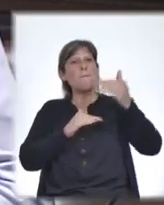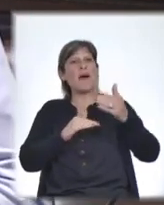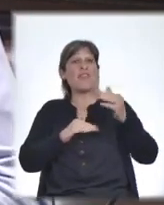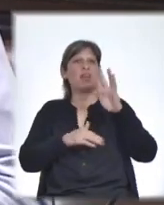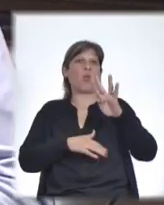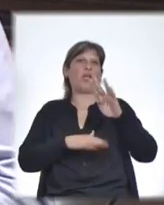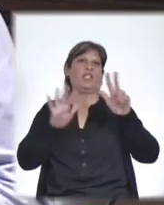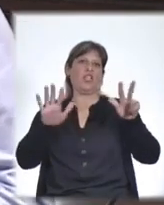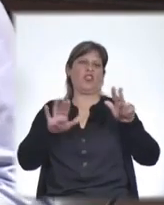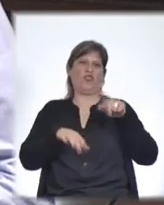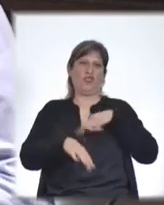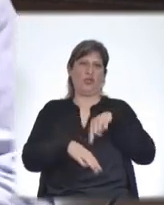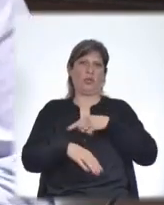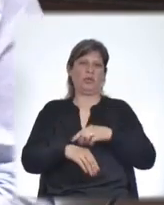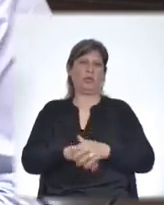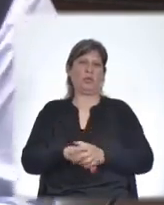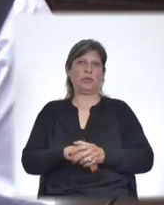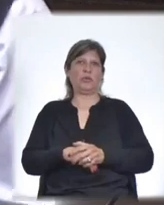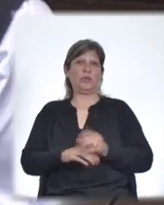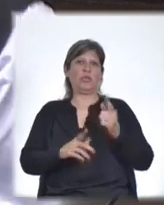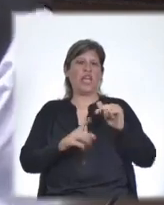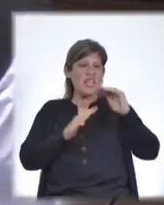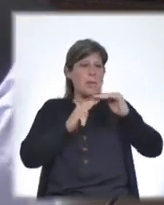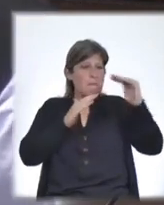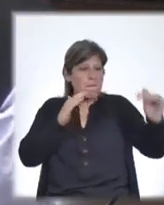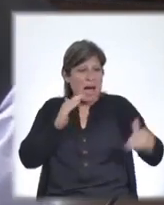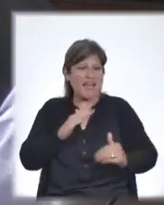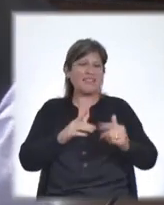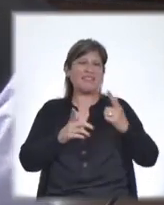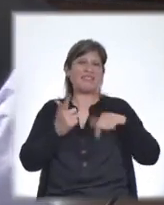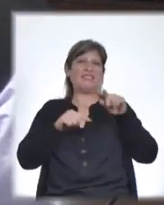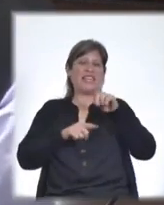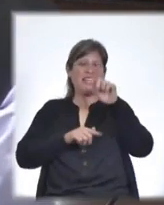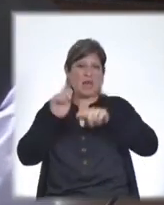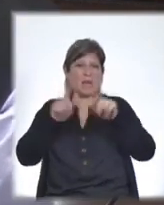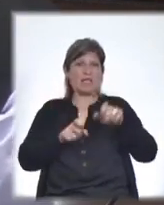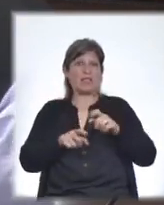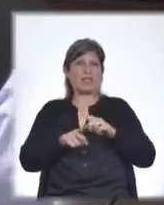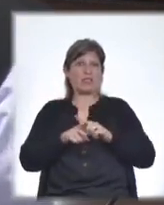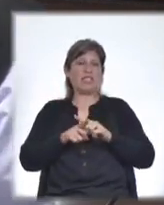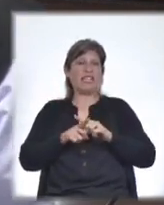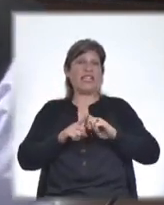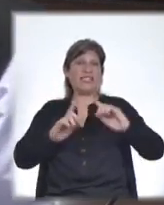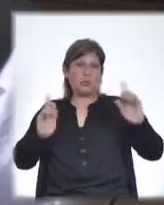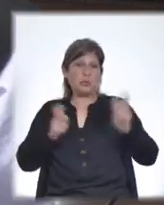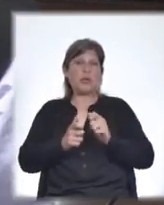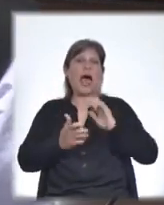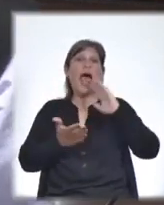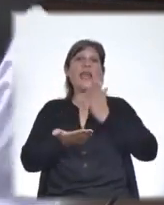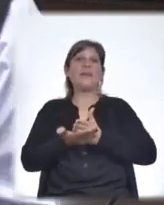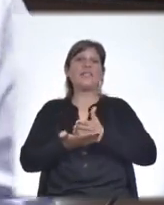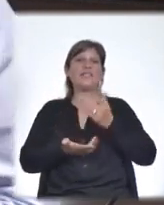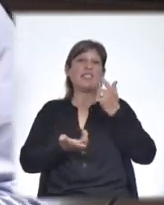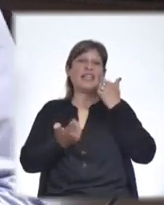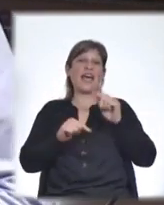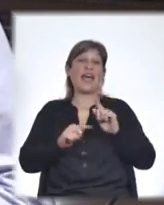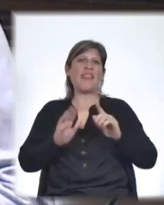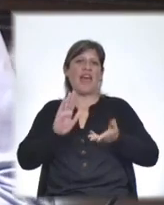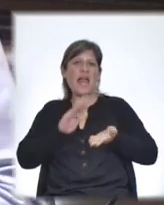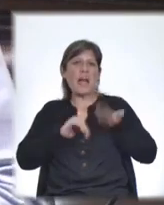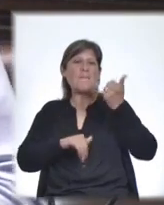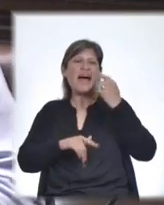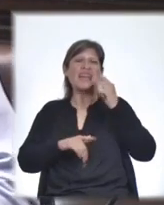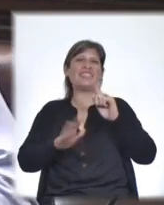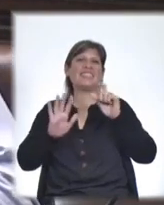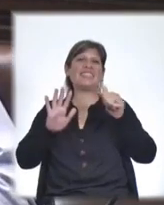horas. Y bajaron aún más en aquellos trabajadores y trabajadoras, porque se redujo a la mitad, de los que trabajaban más de 60 horas